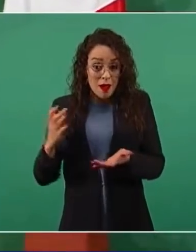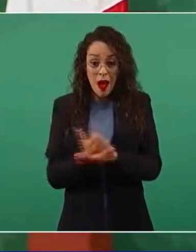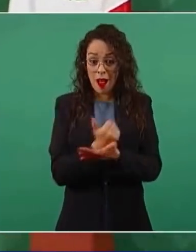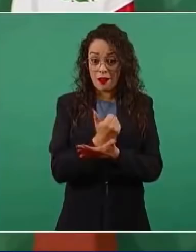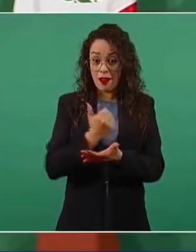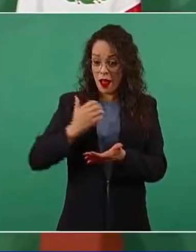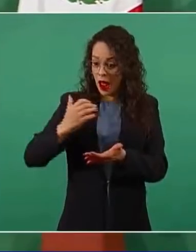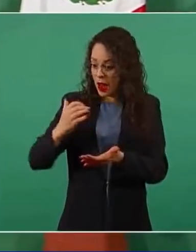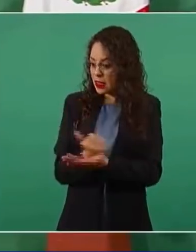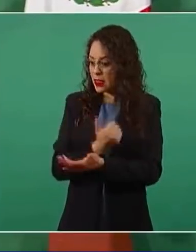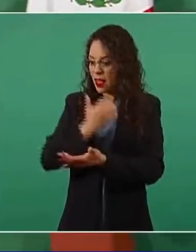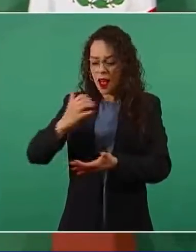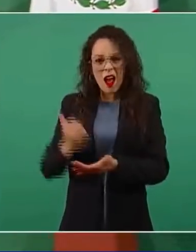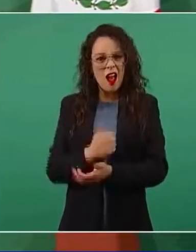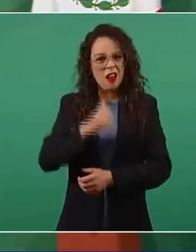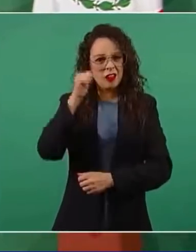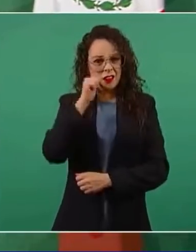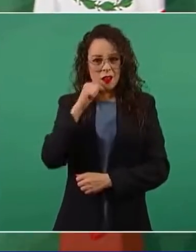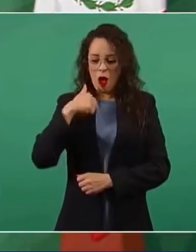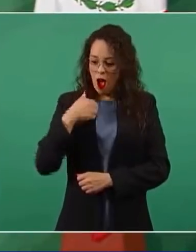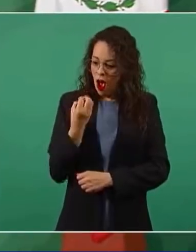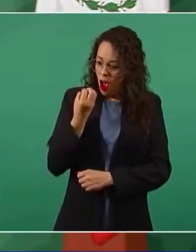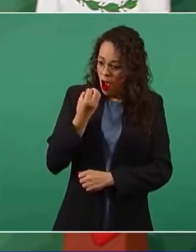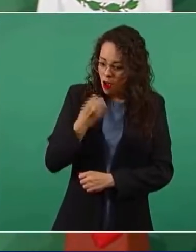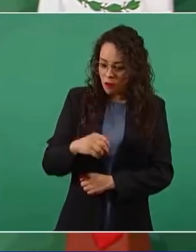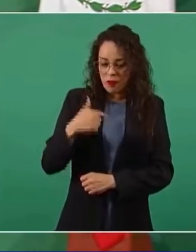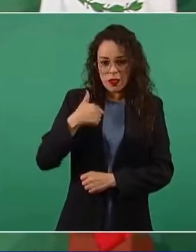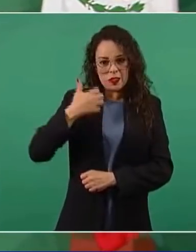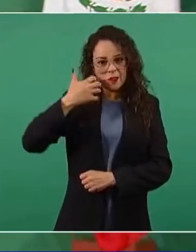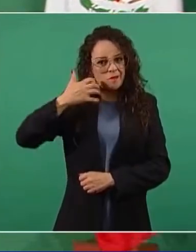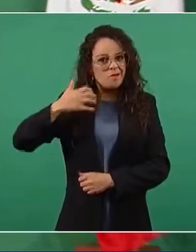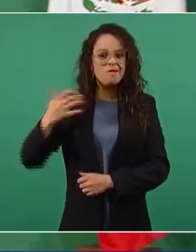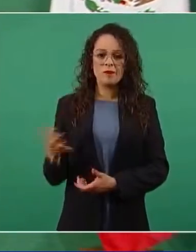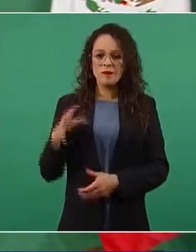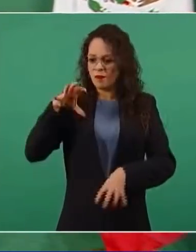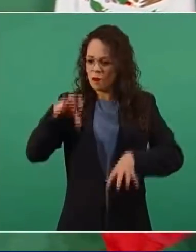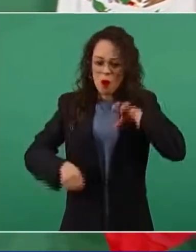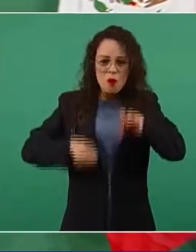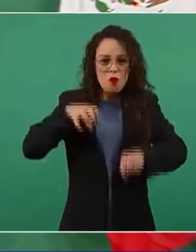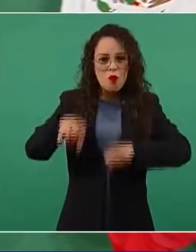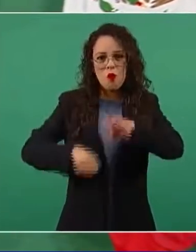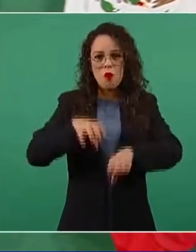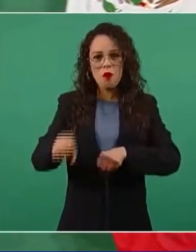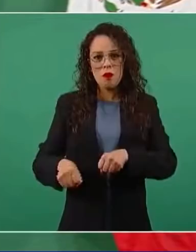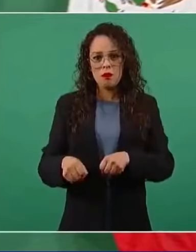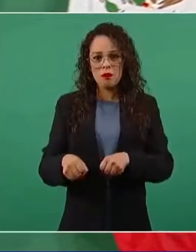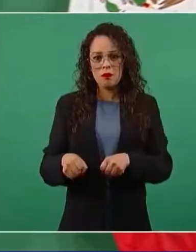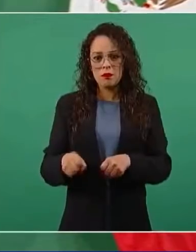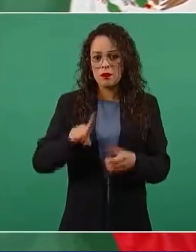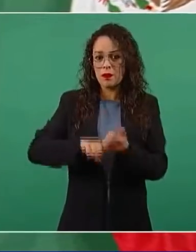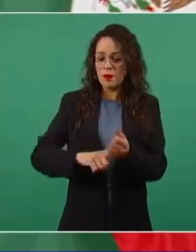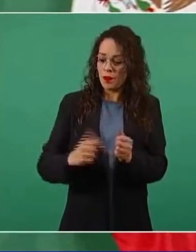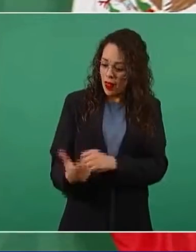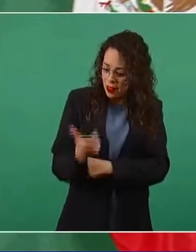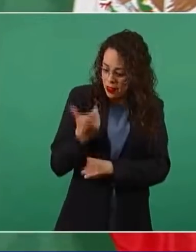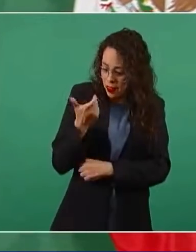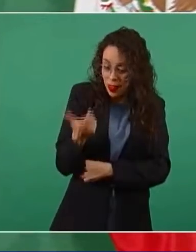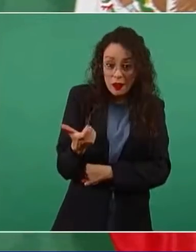a como dé lugar, el triunfar a como dé lugar, lo material, el